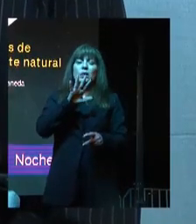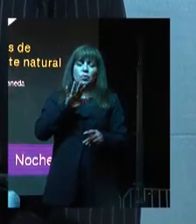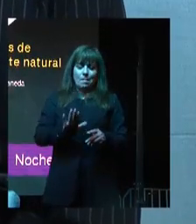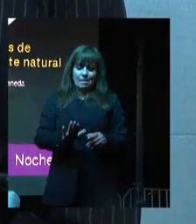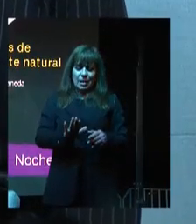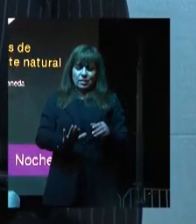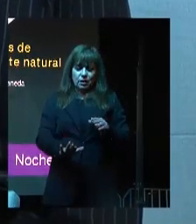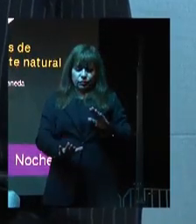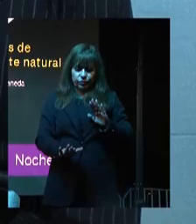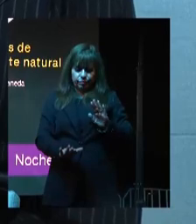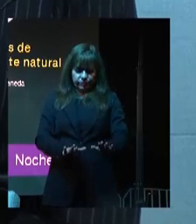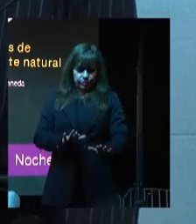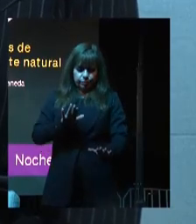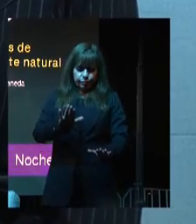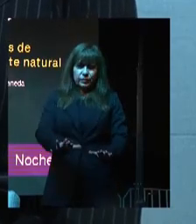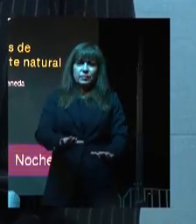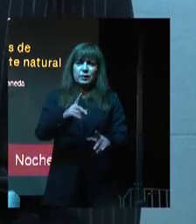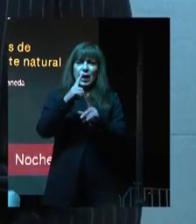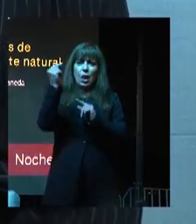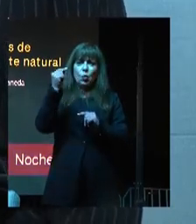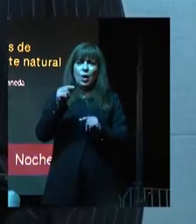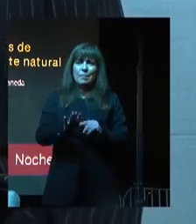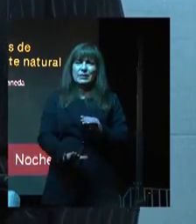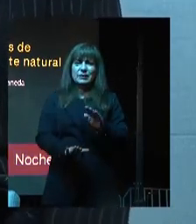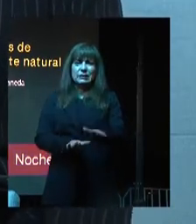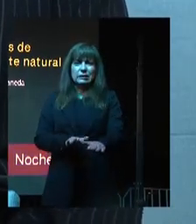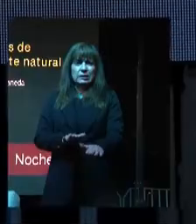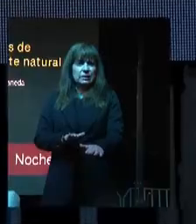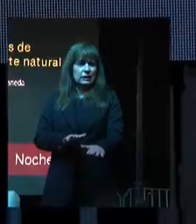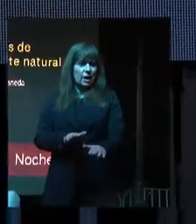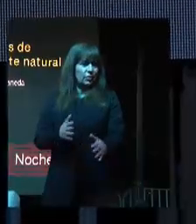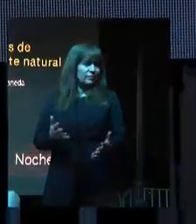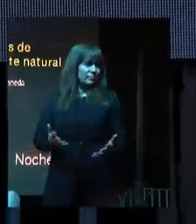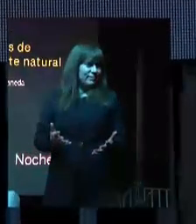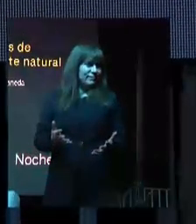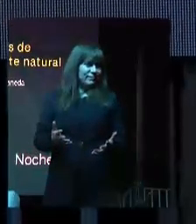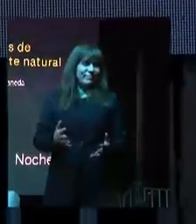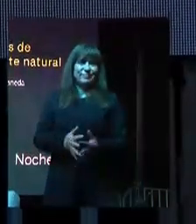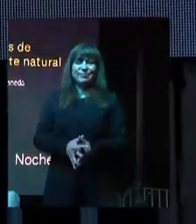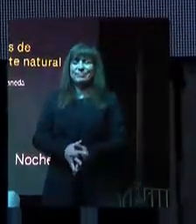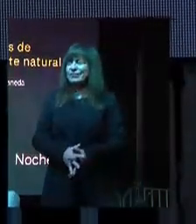Luna. 12 personas. Todos tenían 2 patas. Y,